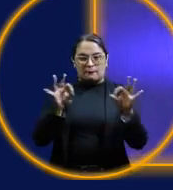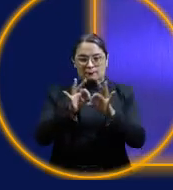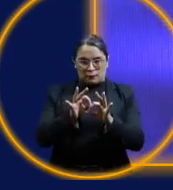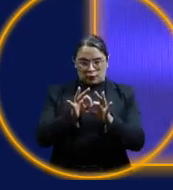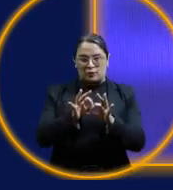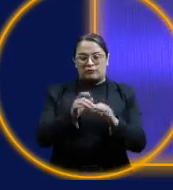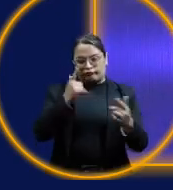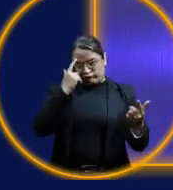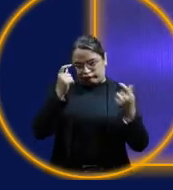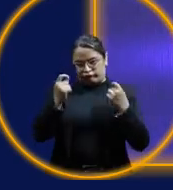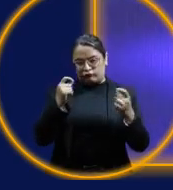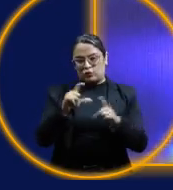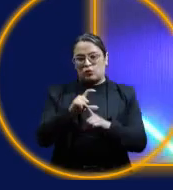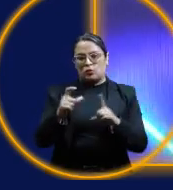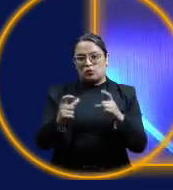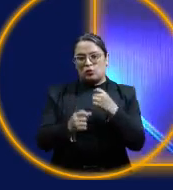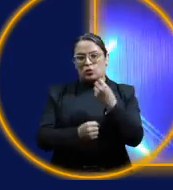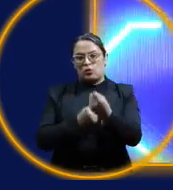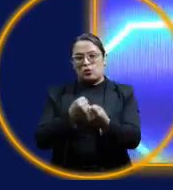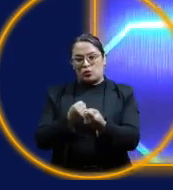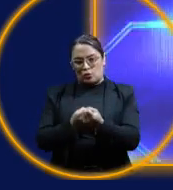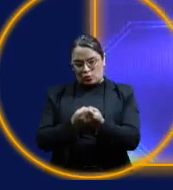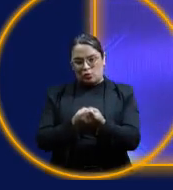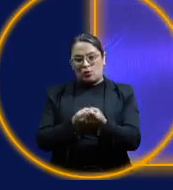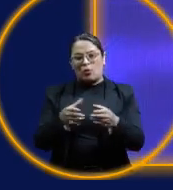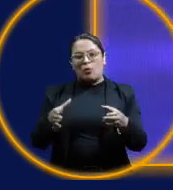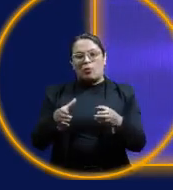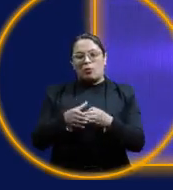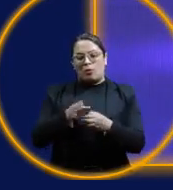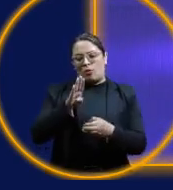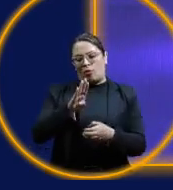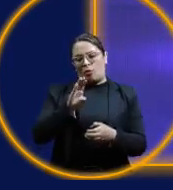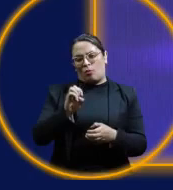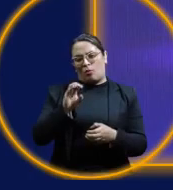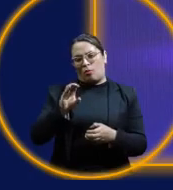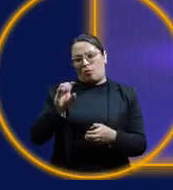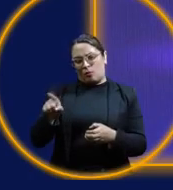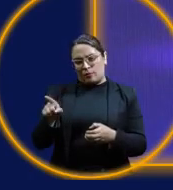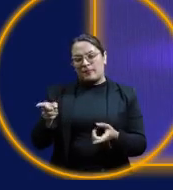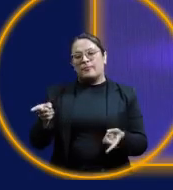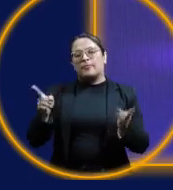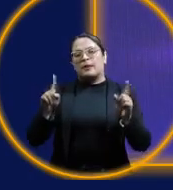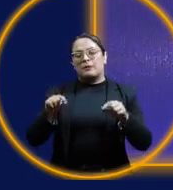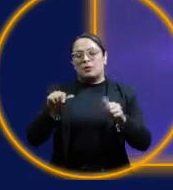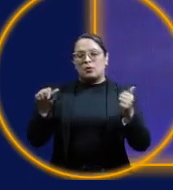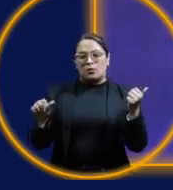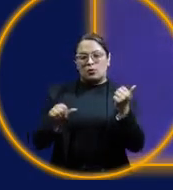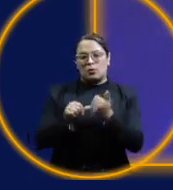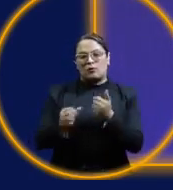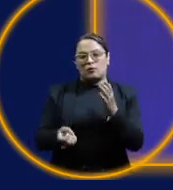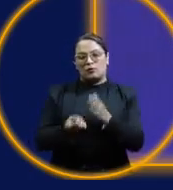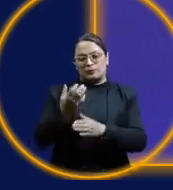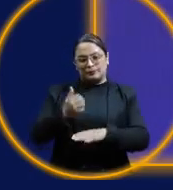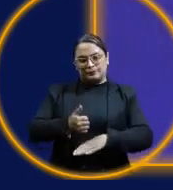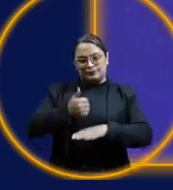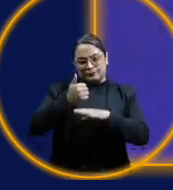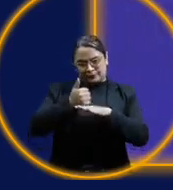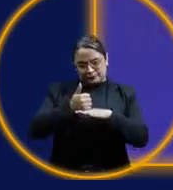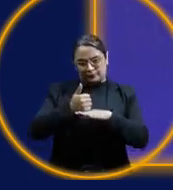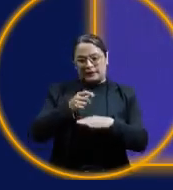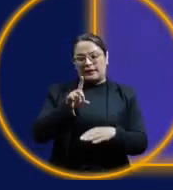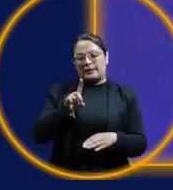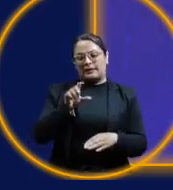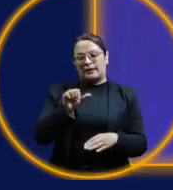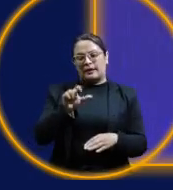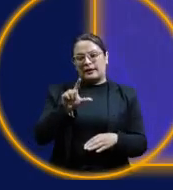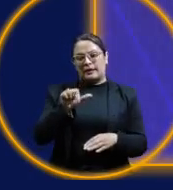industri focusing cultural matters collaborator of boho scout and Trump and He's a cofounder and executive